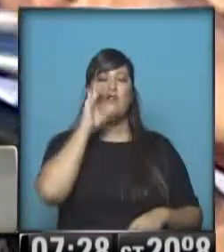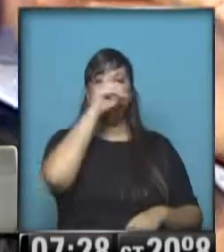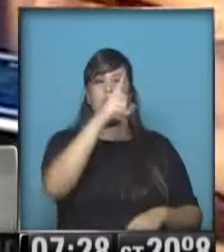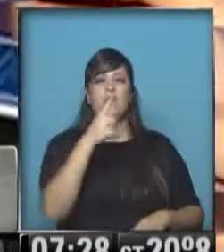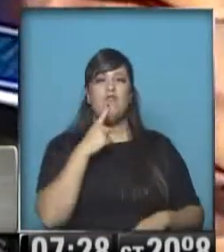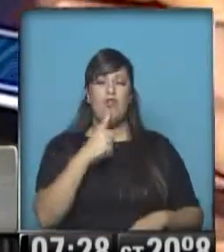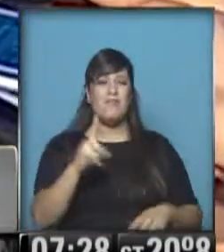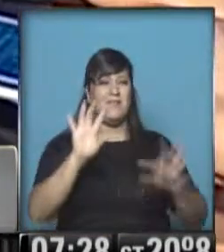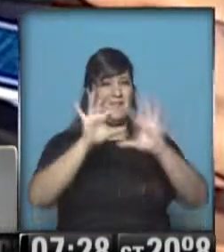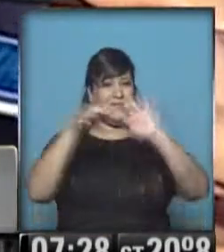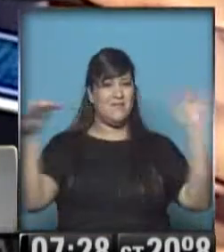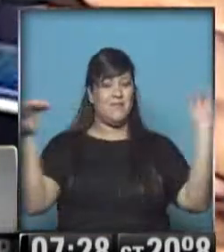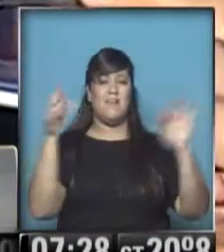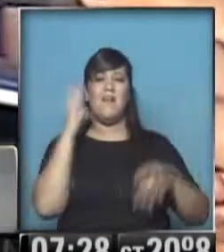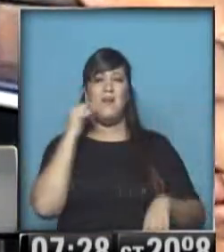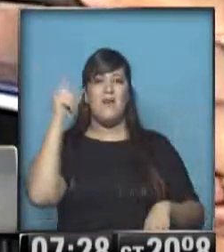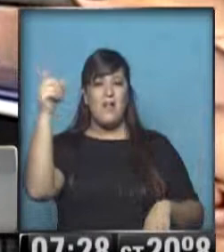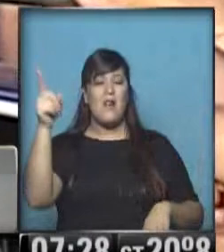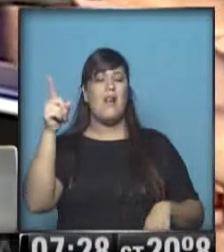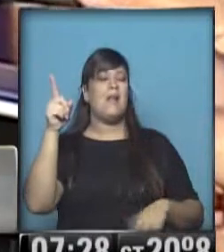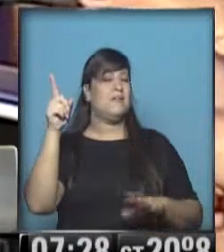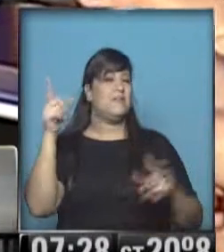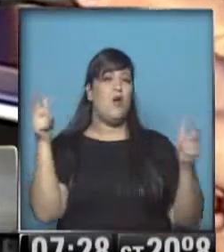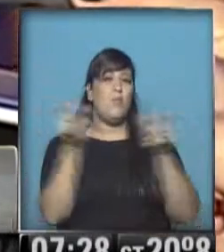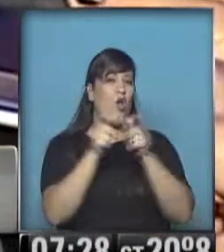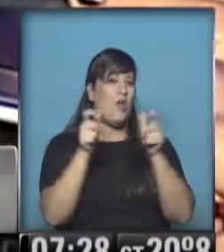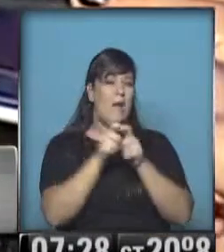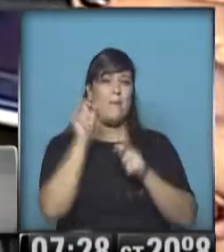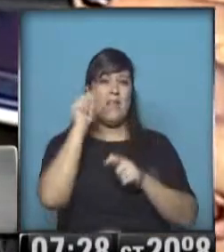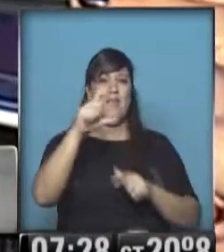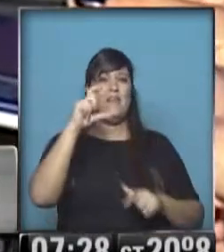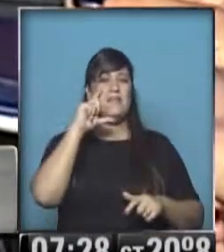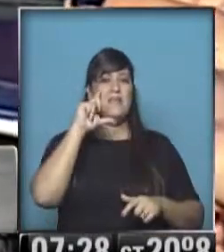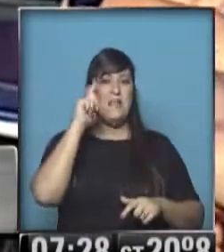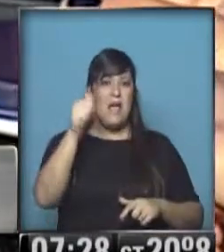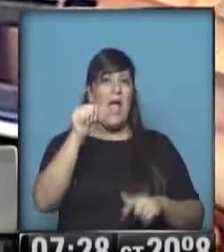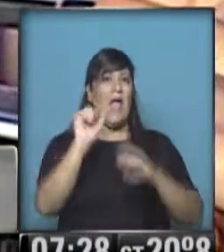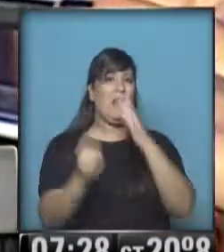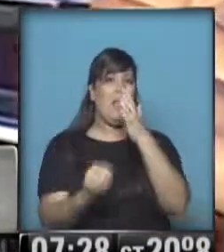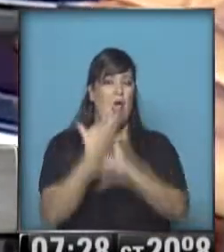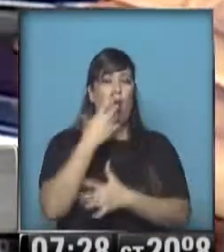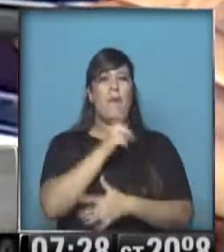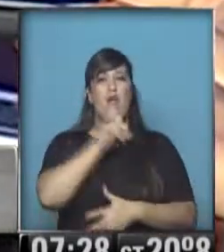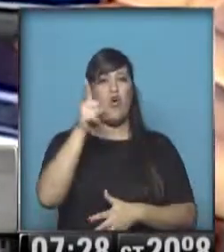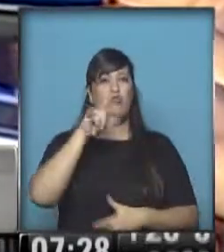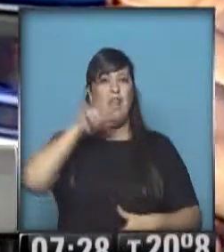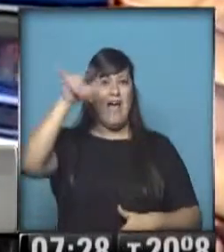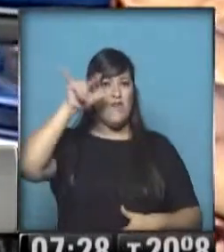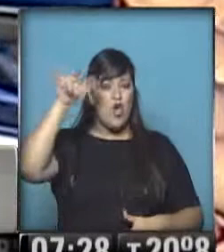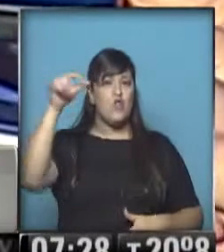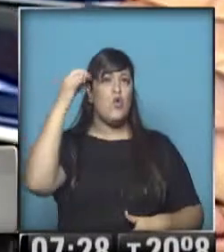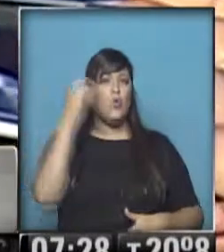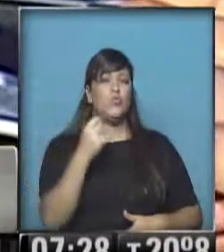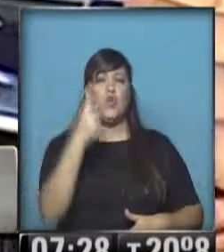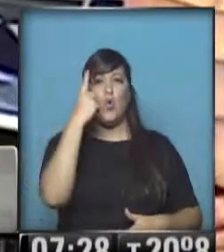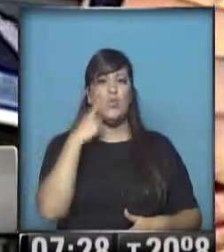Denial, un programa que la CIA había generado para atacar aviones eventualmente en estas condiciones. Un día derribaron un